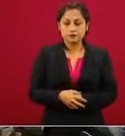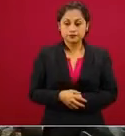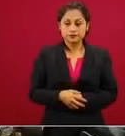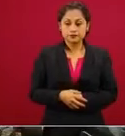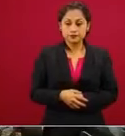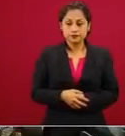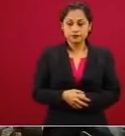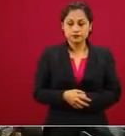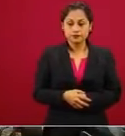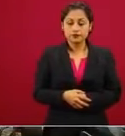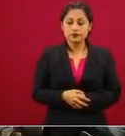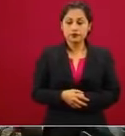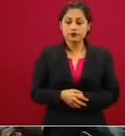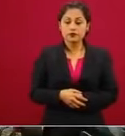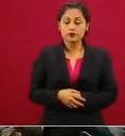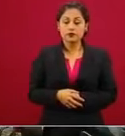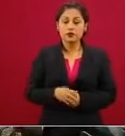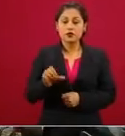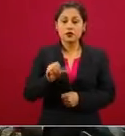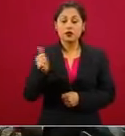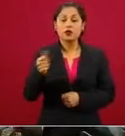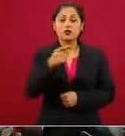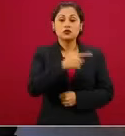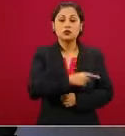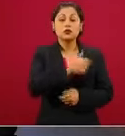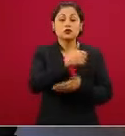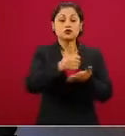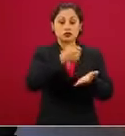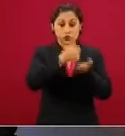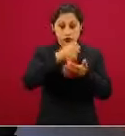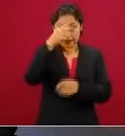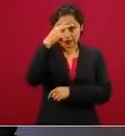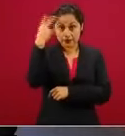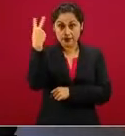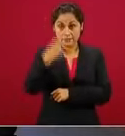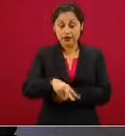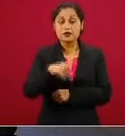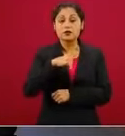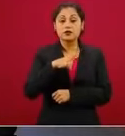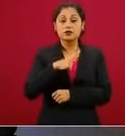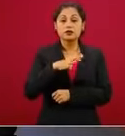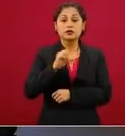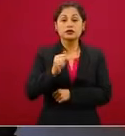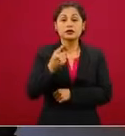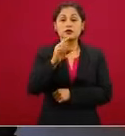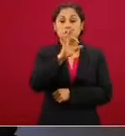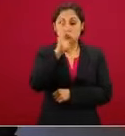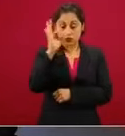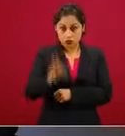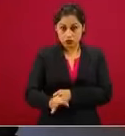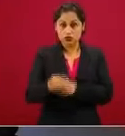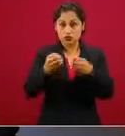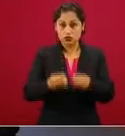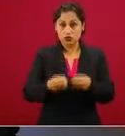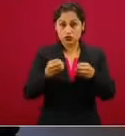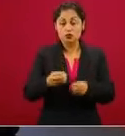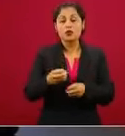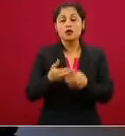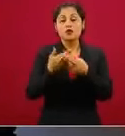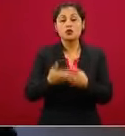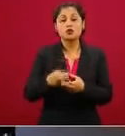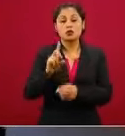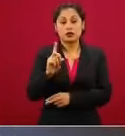y lo vemos en orden por las entidades federativas, la Ciudad de México tiene 61% de ocupación, todavía 39%